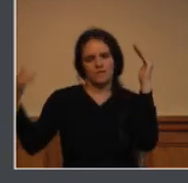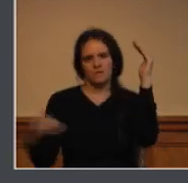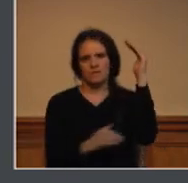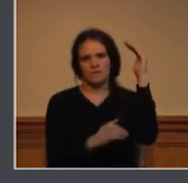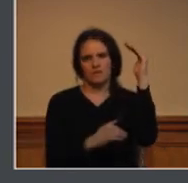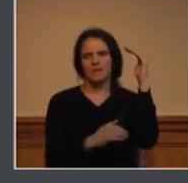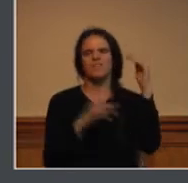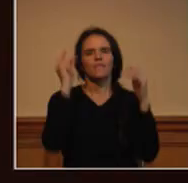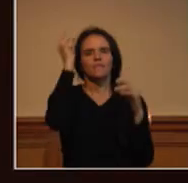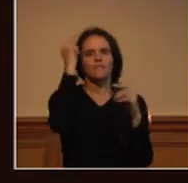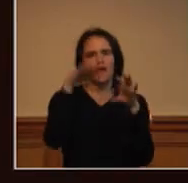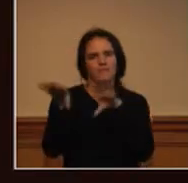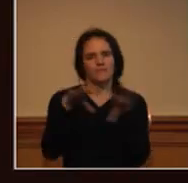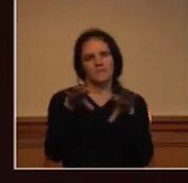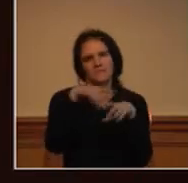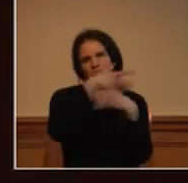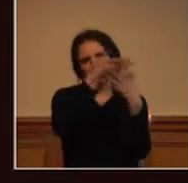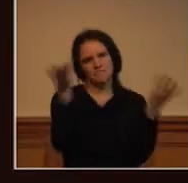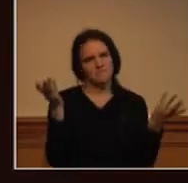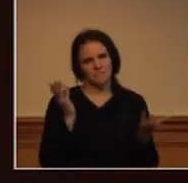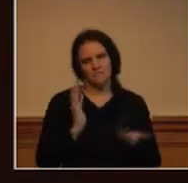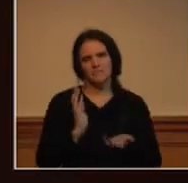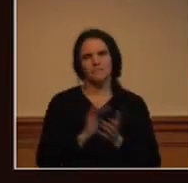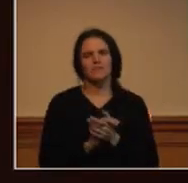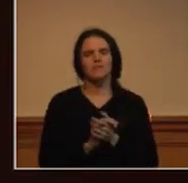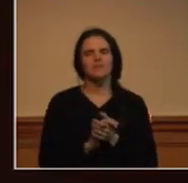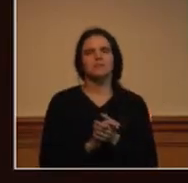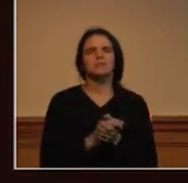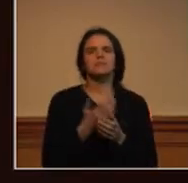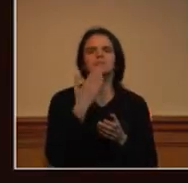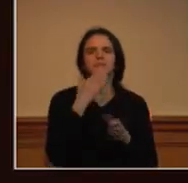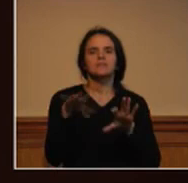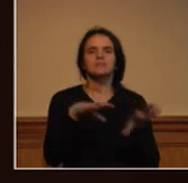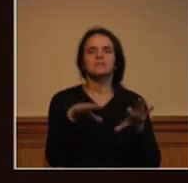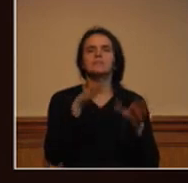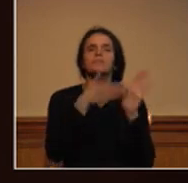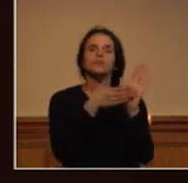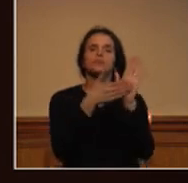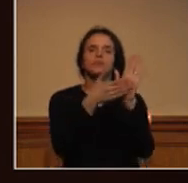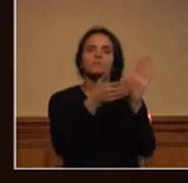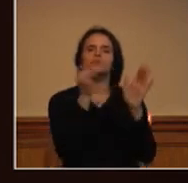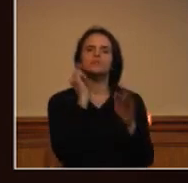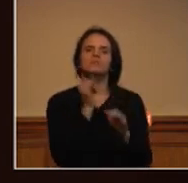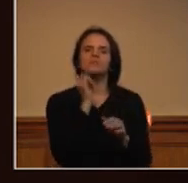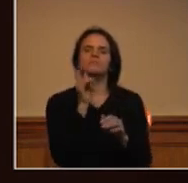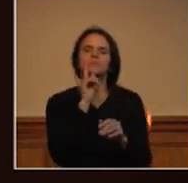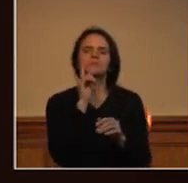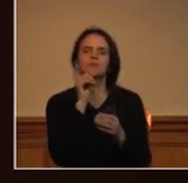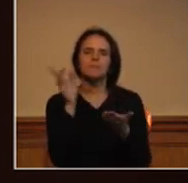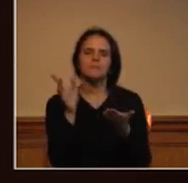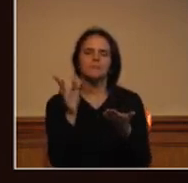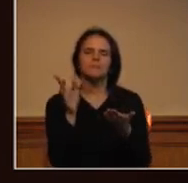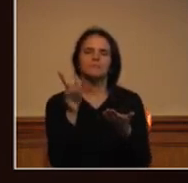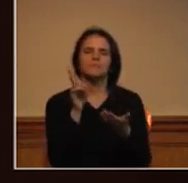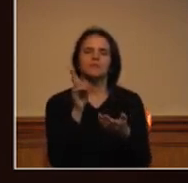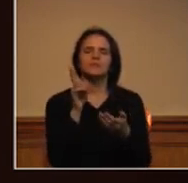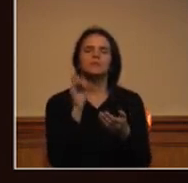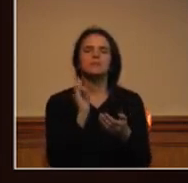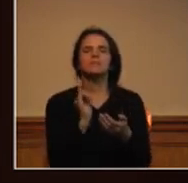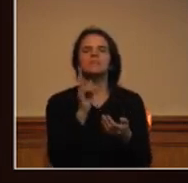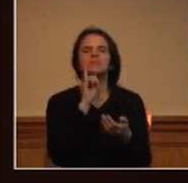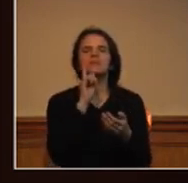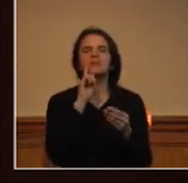ideas de actividades. Y todas las actividades que les presentamos siempre tienen manual,